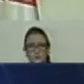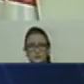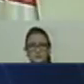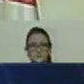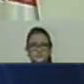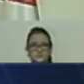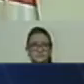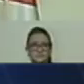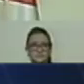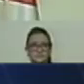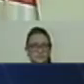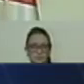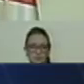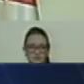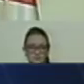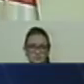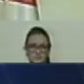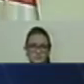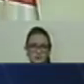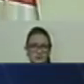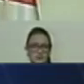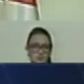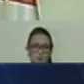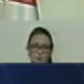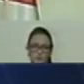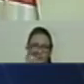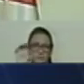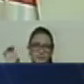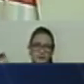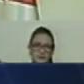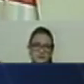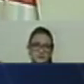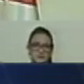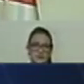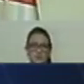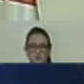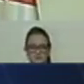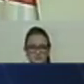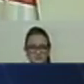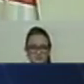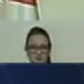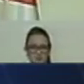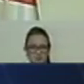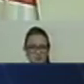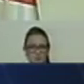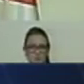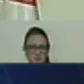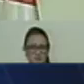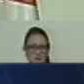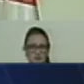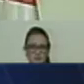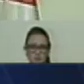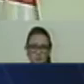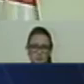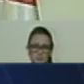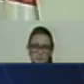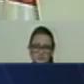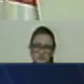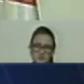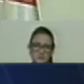Es inaceptable ningún cuestionamiento de ninguno de estos países que no tienen la garantía, como Estados Unidos, ni de elegir su presidente de la